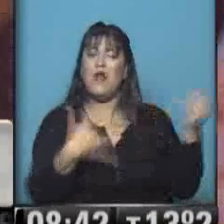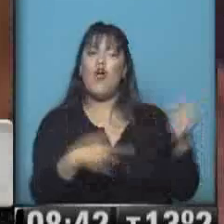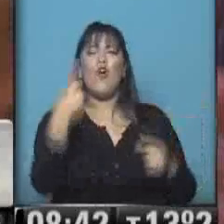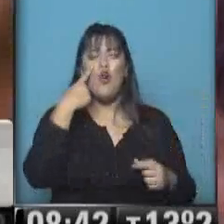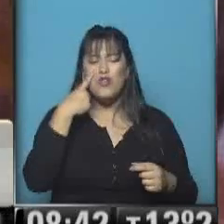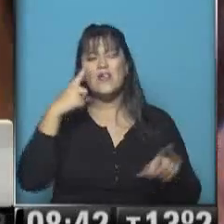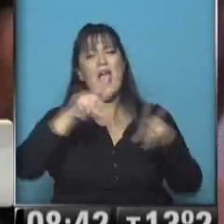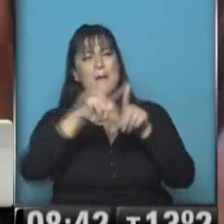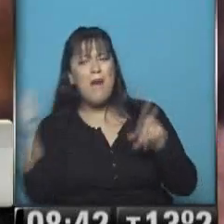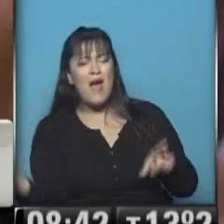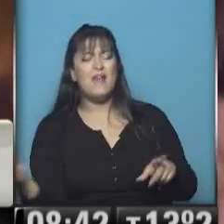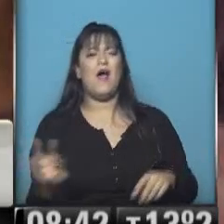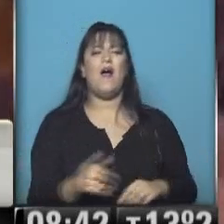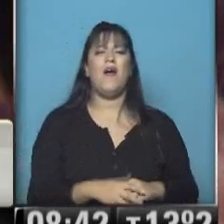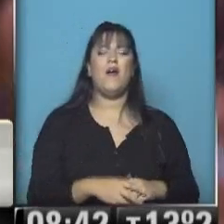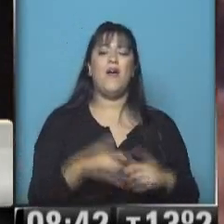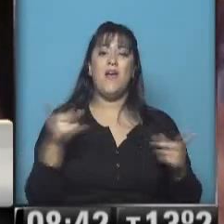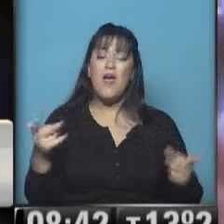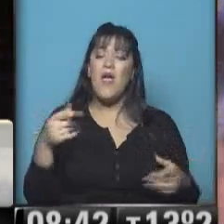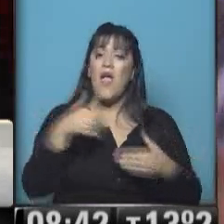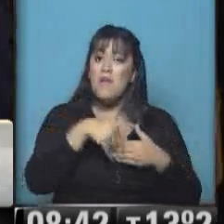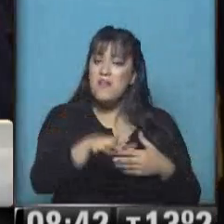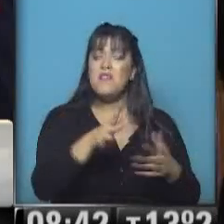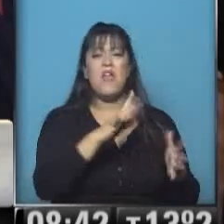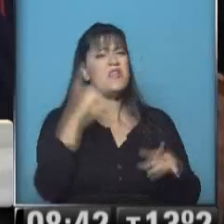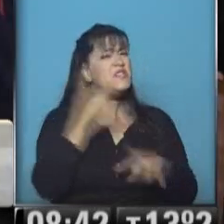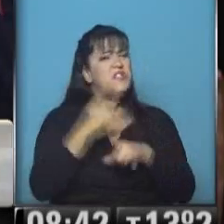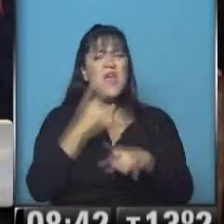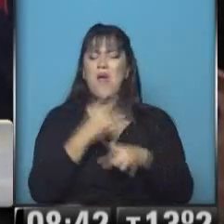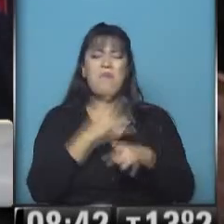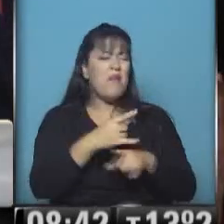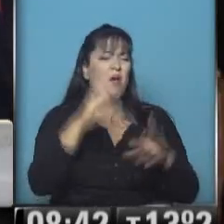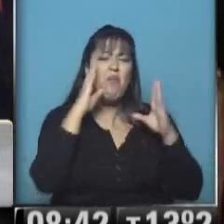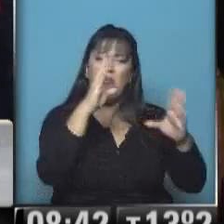bueno, a partir de ahí, y lo seguí siempre. La verdad que